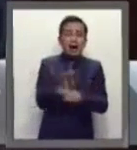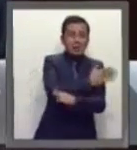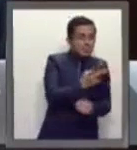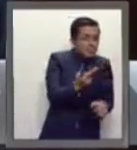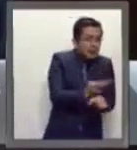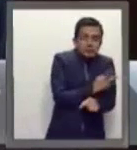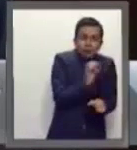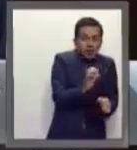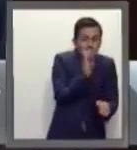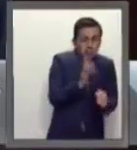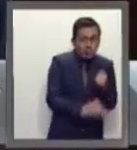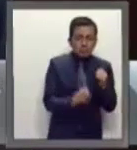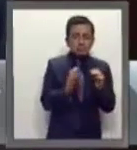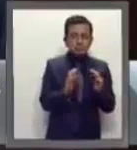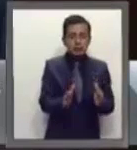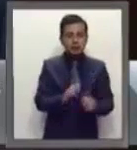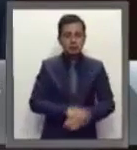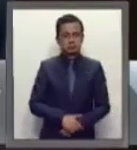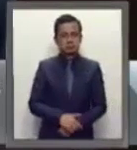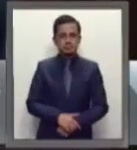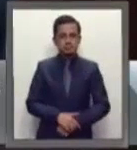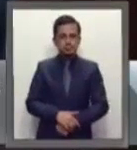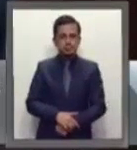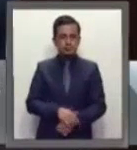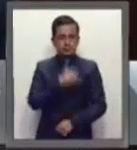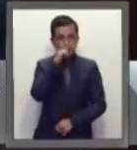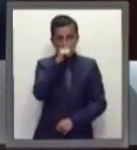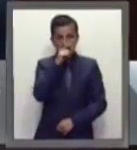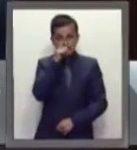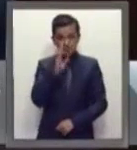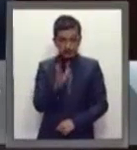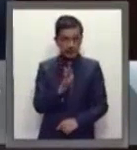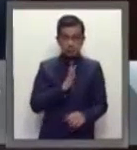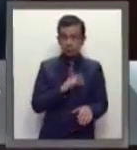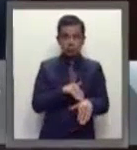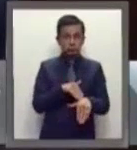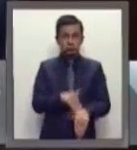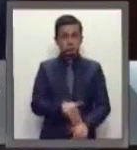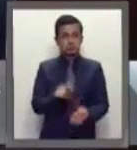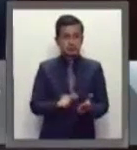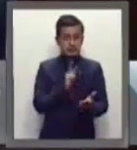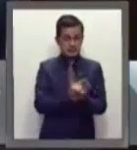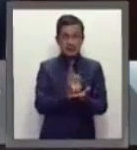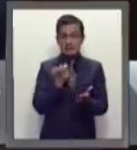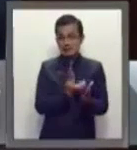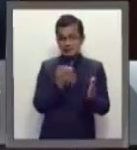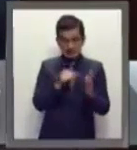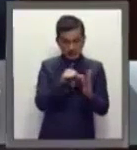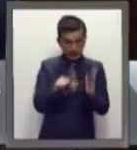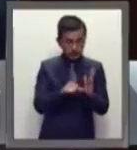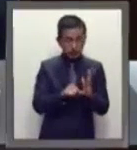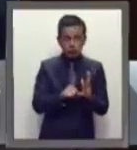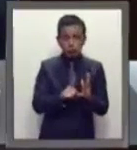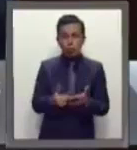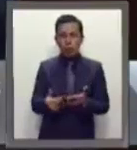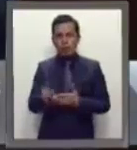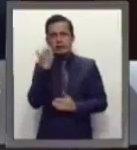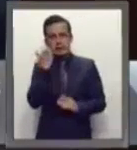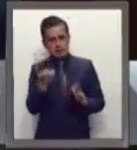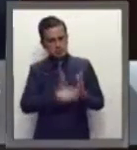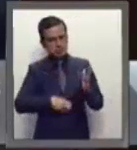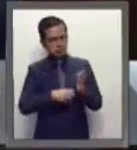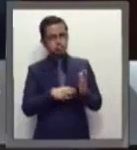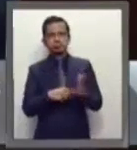en consecuencia al haber producido sus efectos jurídicos el artículo que se pretende modificar el